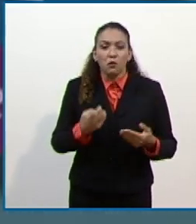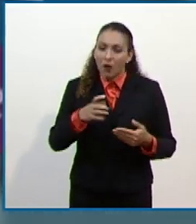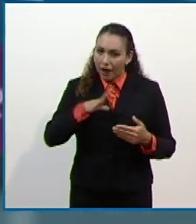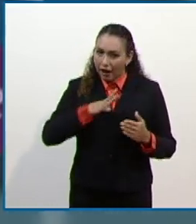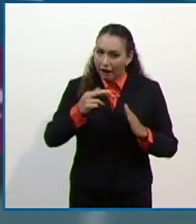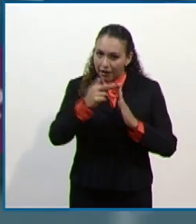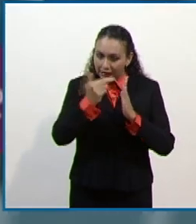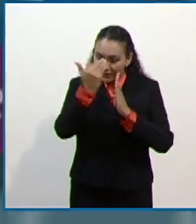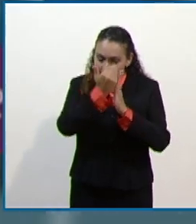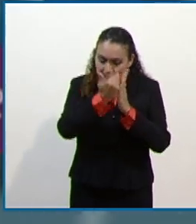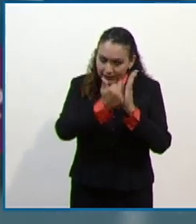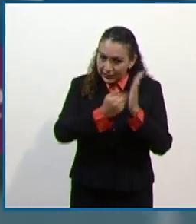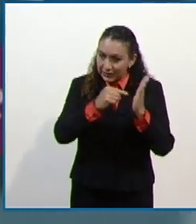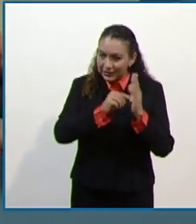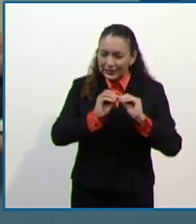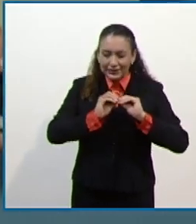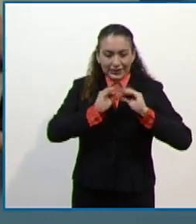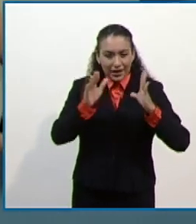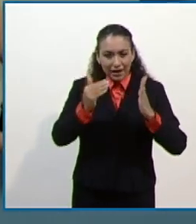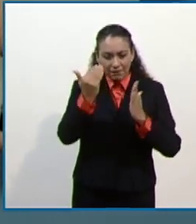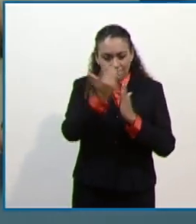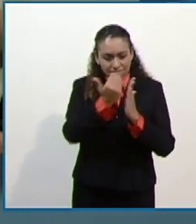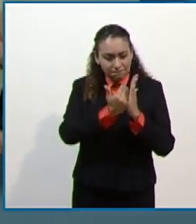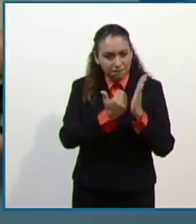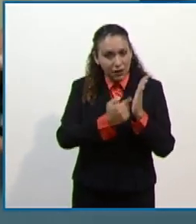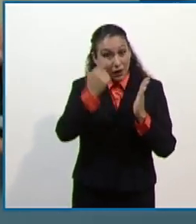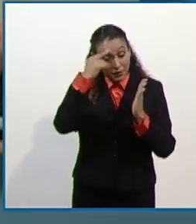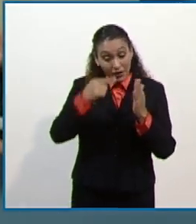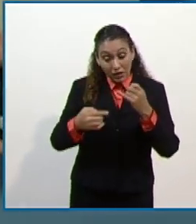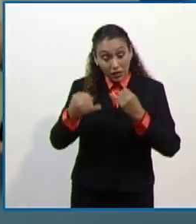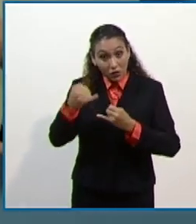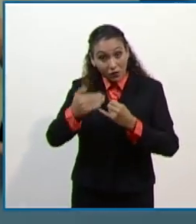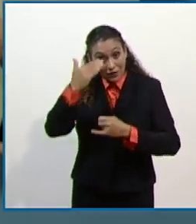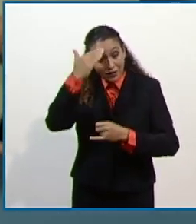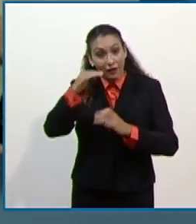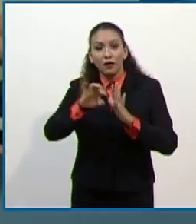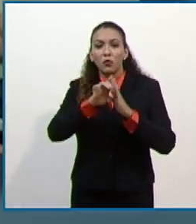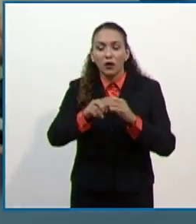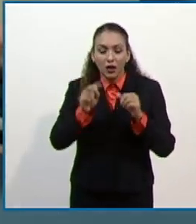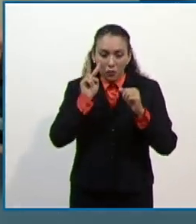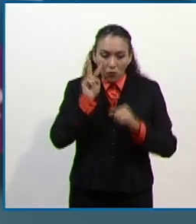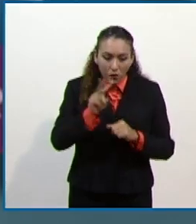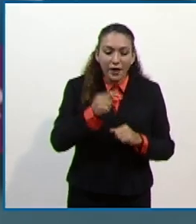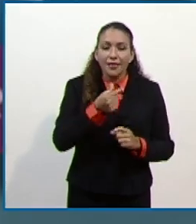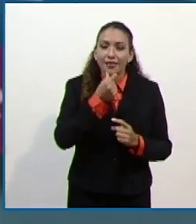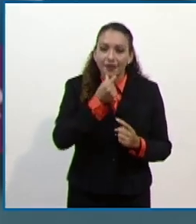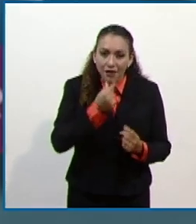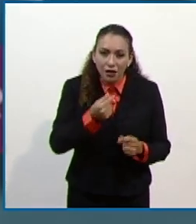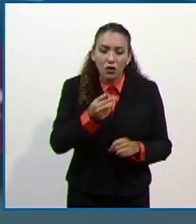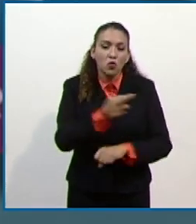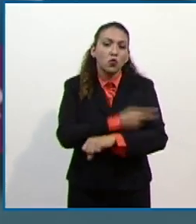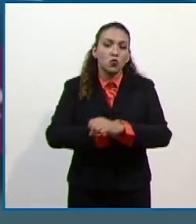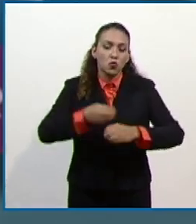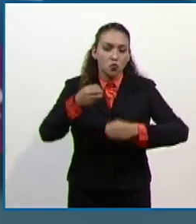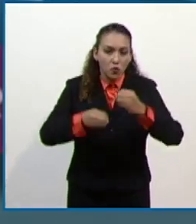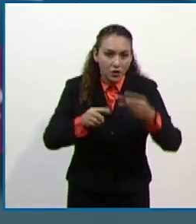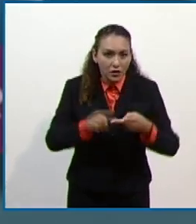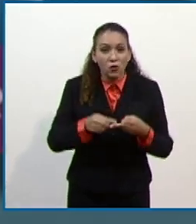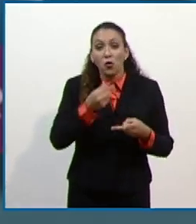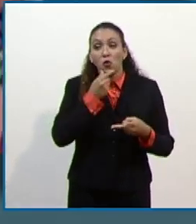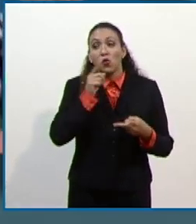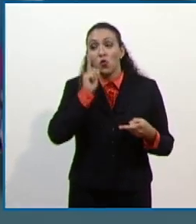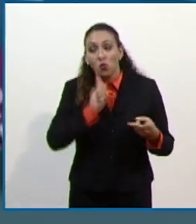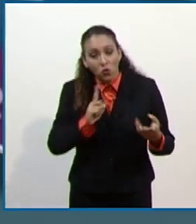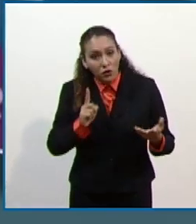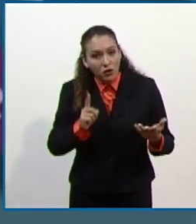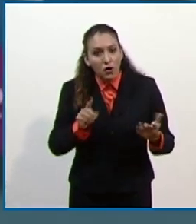protocolos a partir de los cuales yo sé cómo valorar el testimonio de un niño o de una niña, donde desde luego no puedo pedir